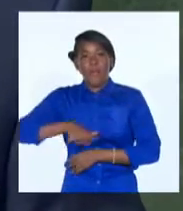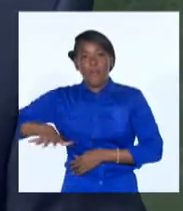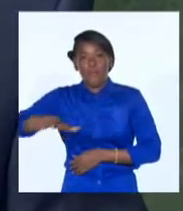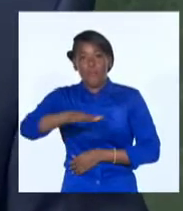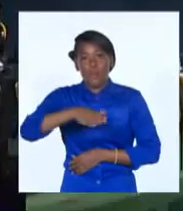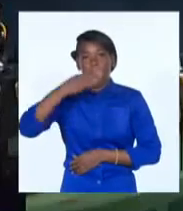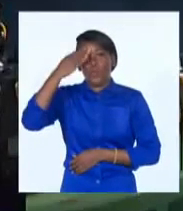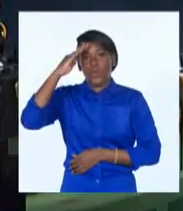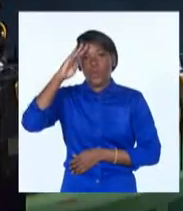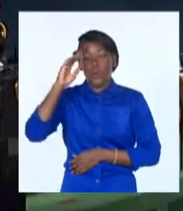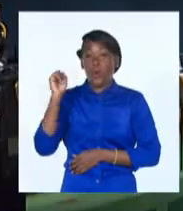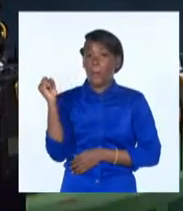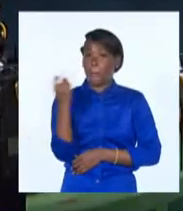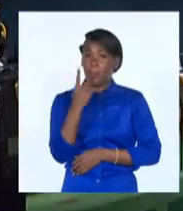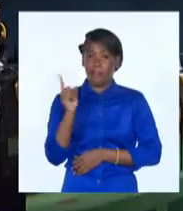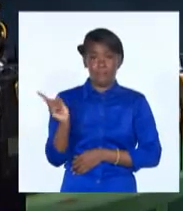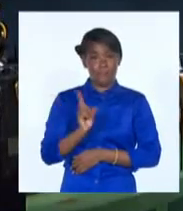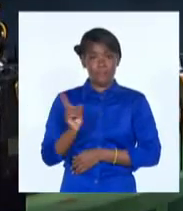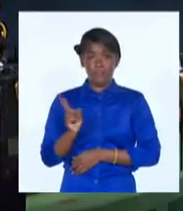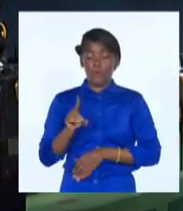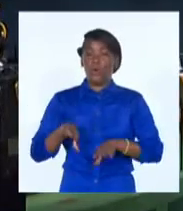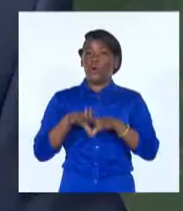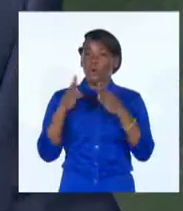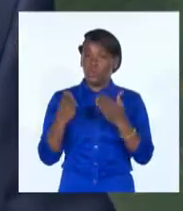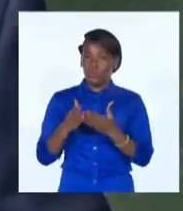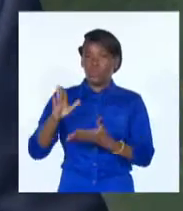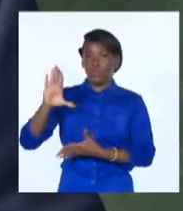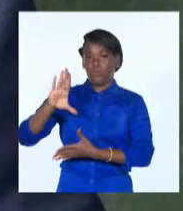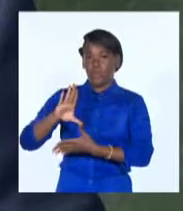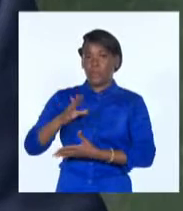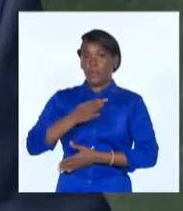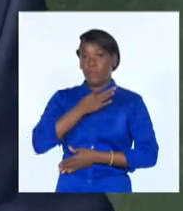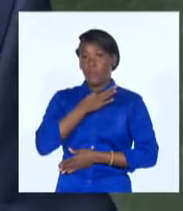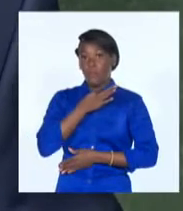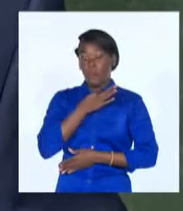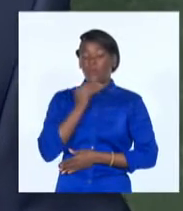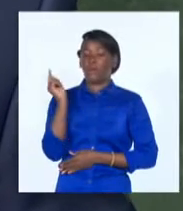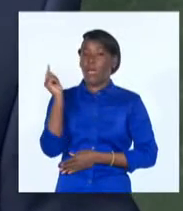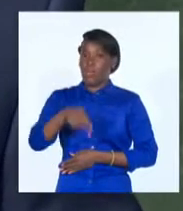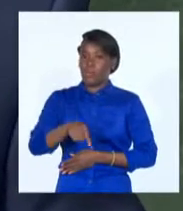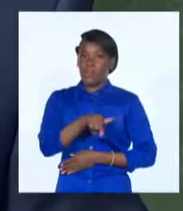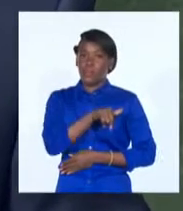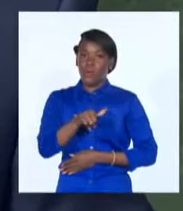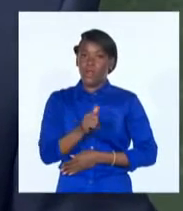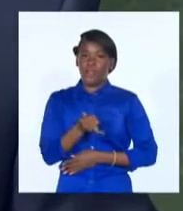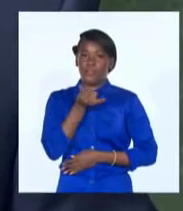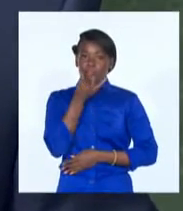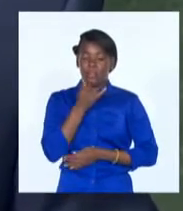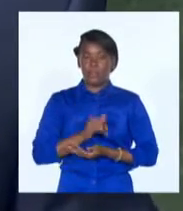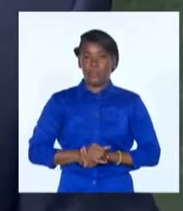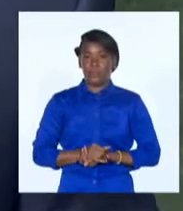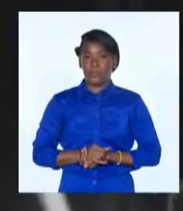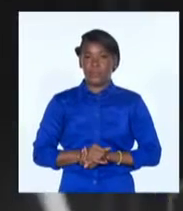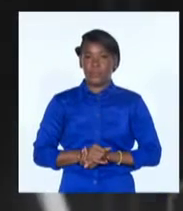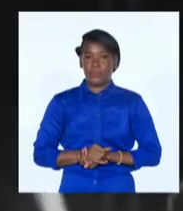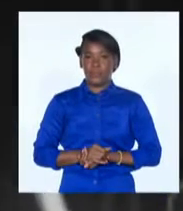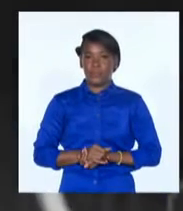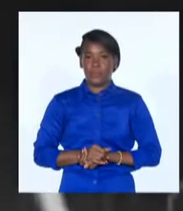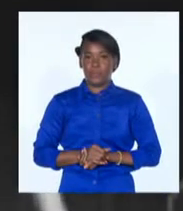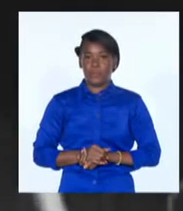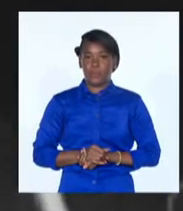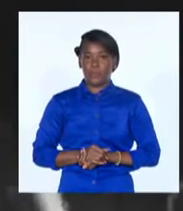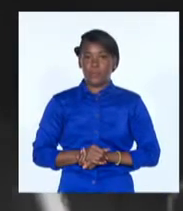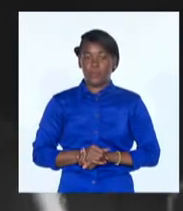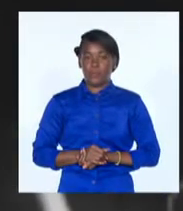los países. Hacia el final de su discurso, Díaz-Canel confesó sentirse emocionado, pues hablaba exactamente el mismo día en que